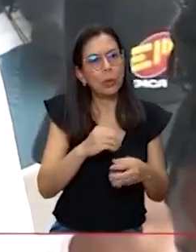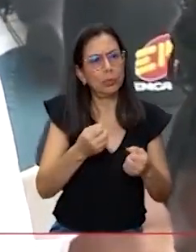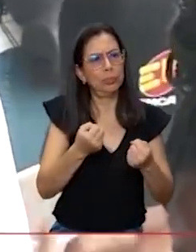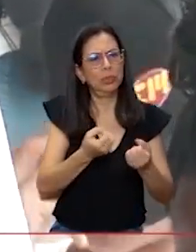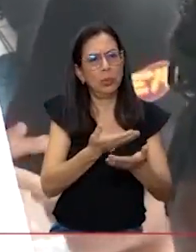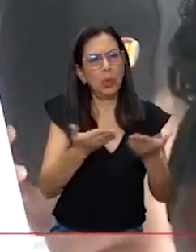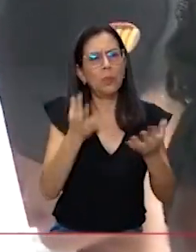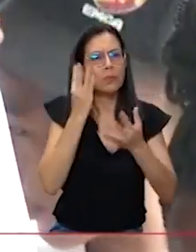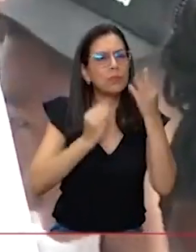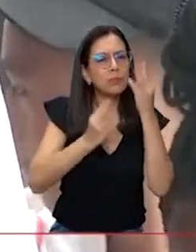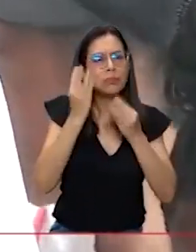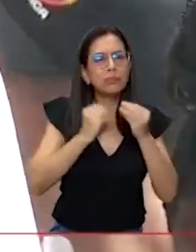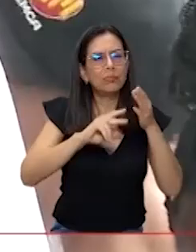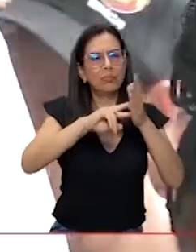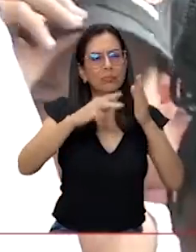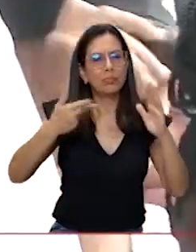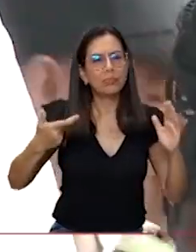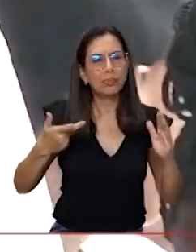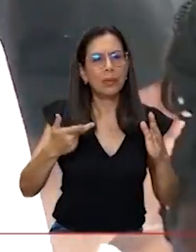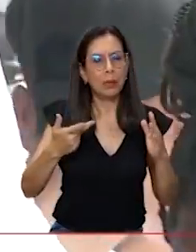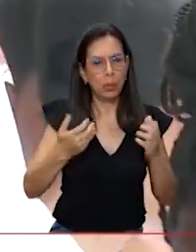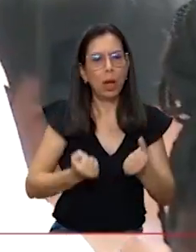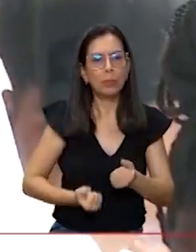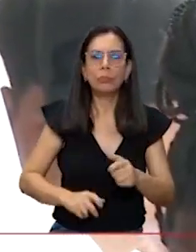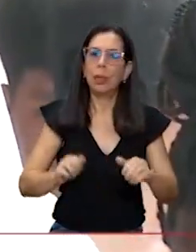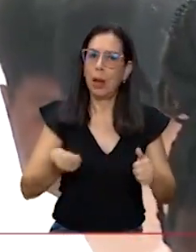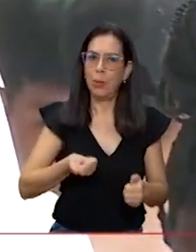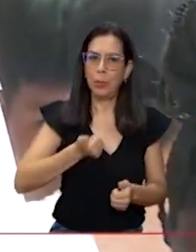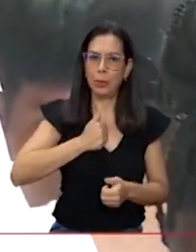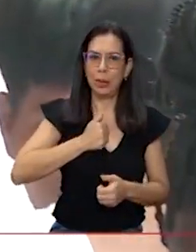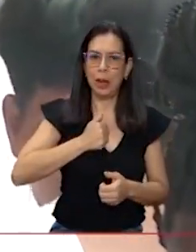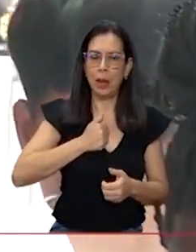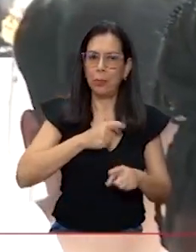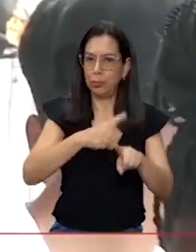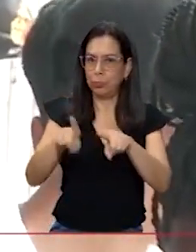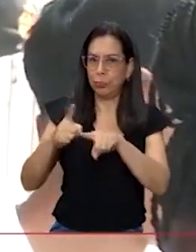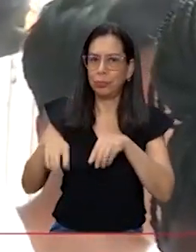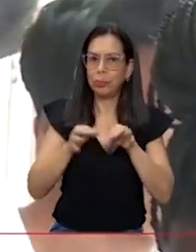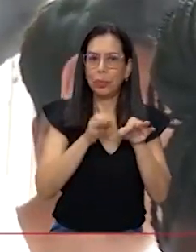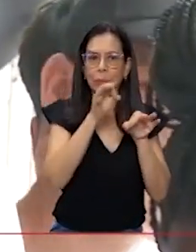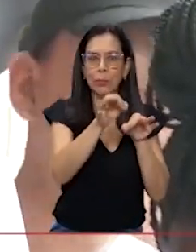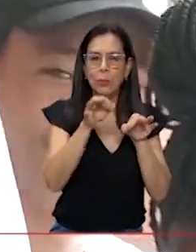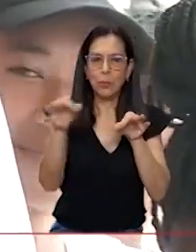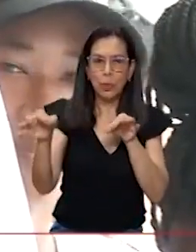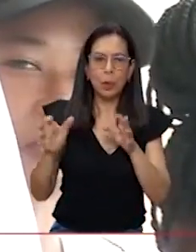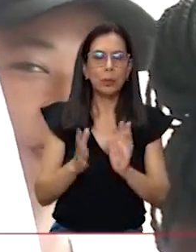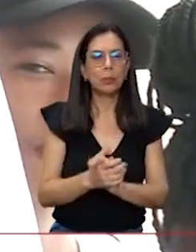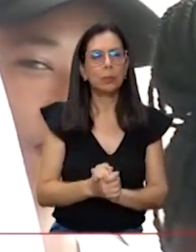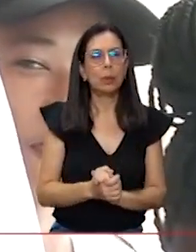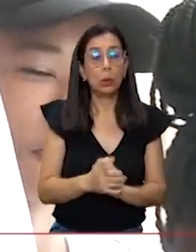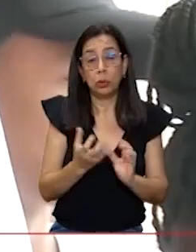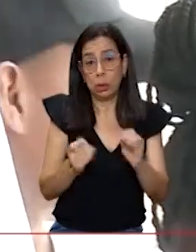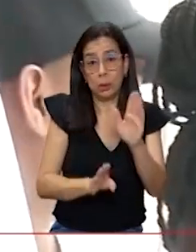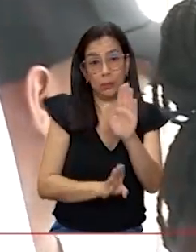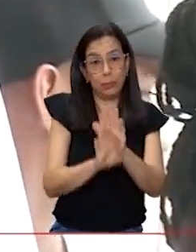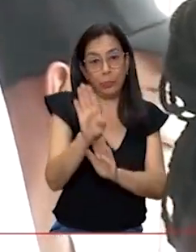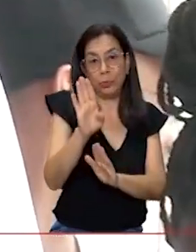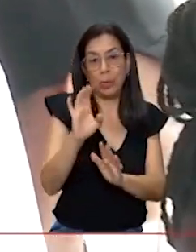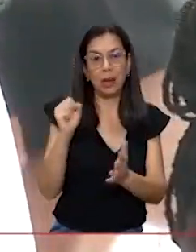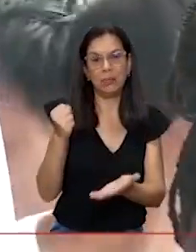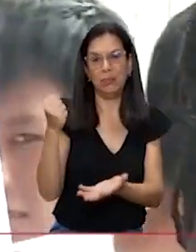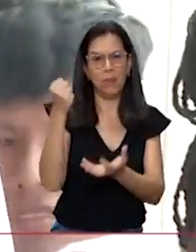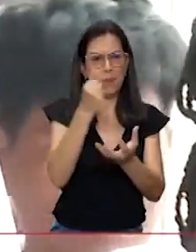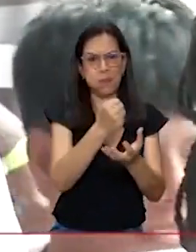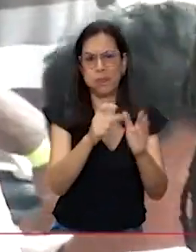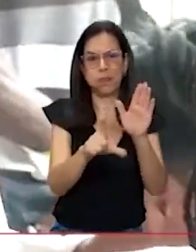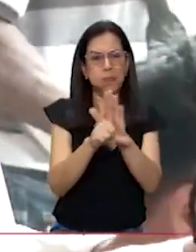su experiencia, su tecnología pueda ser aprovechada por nuestros pueblos y por todos aquellos que quieren superar la economía ilegal.